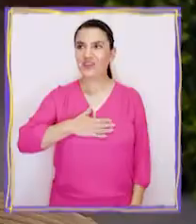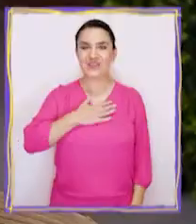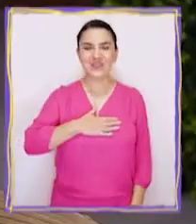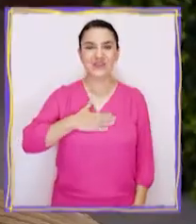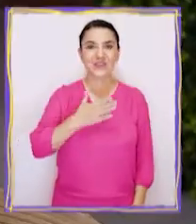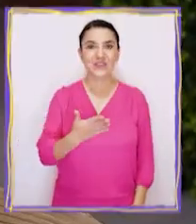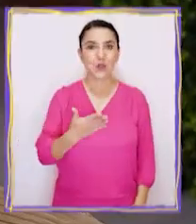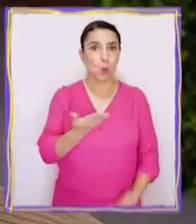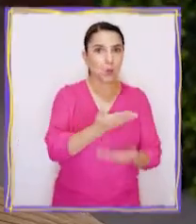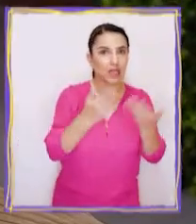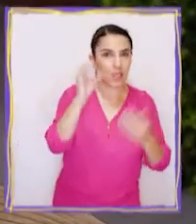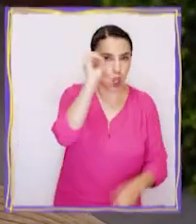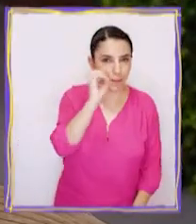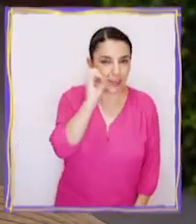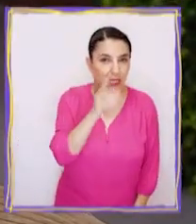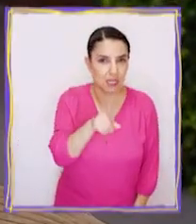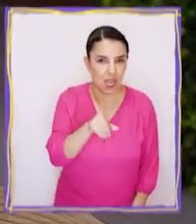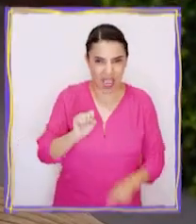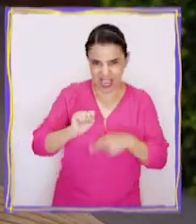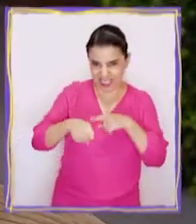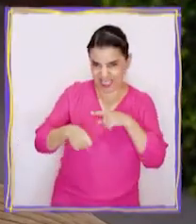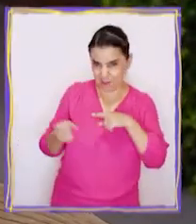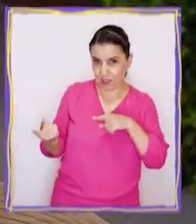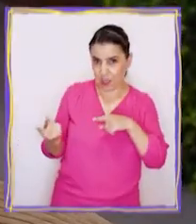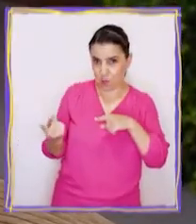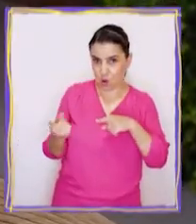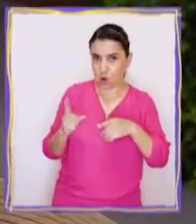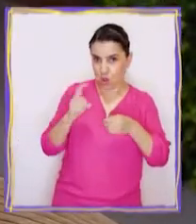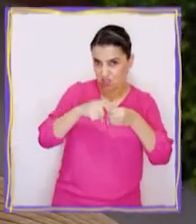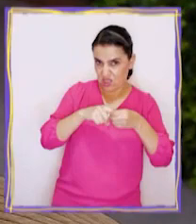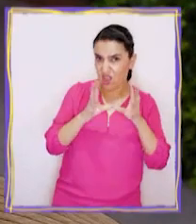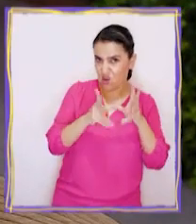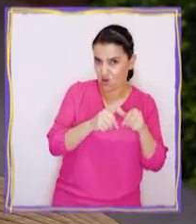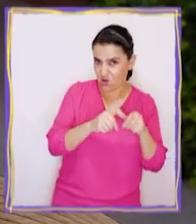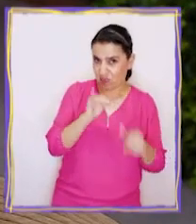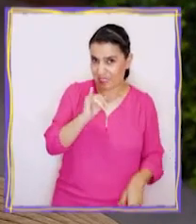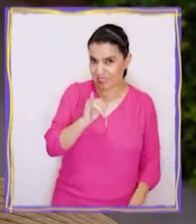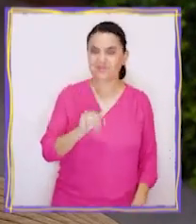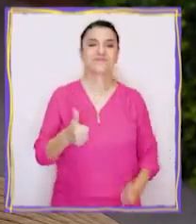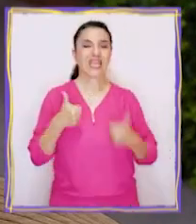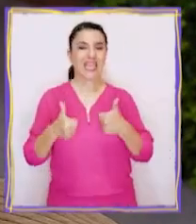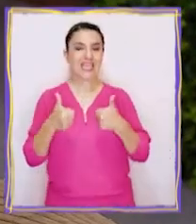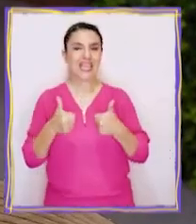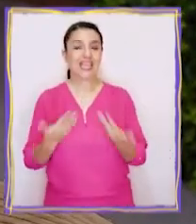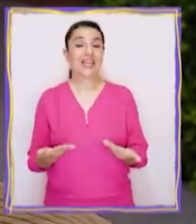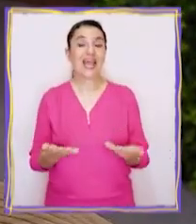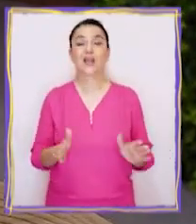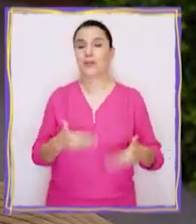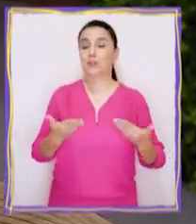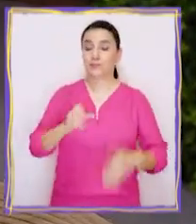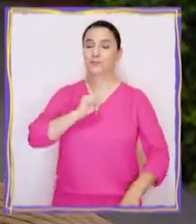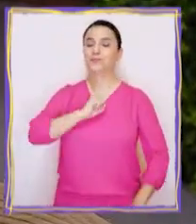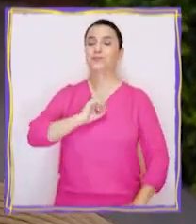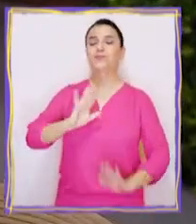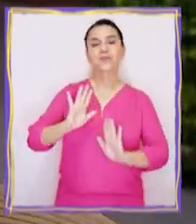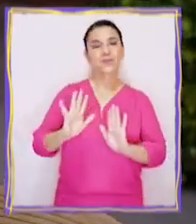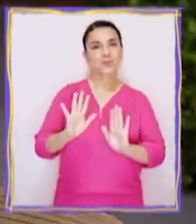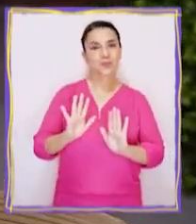¡Me encantó! ¿Qué opinan? ¿Aceptamos a Tere en nuestro club? ¡Genial!